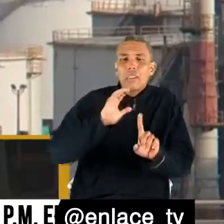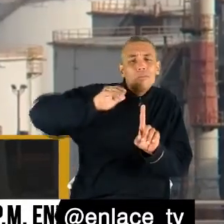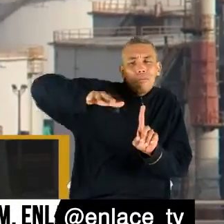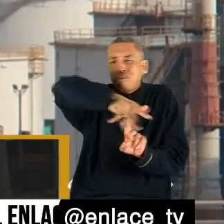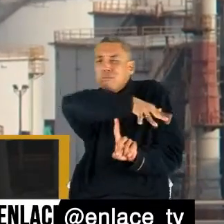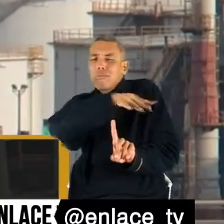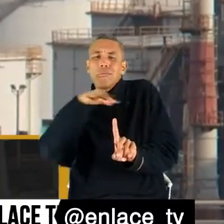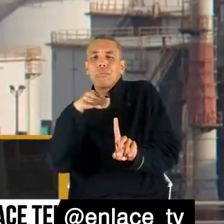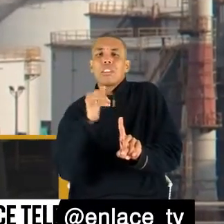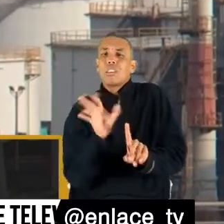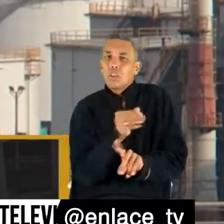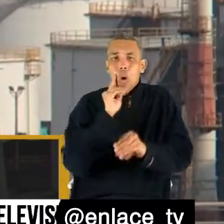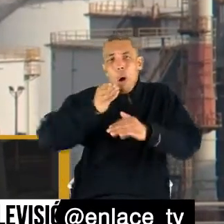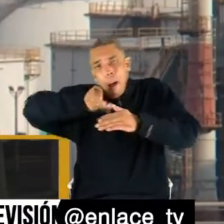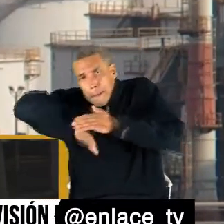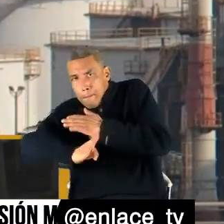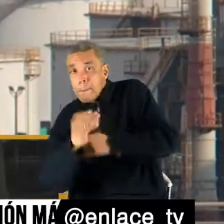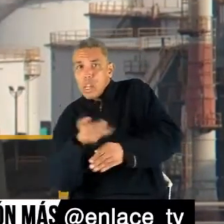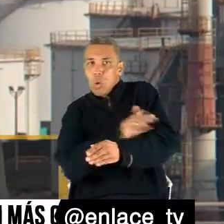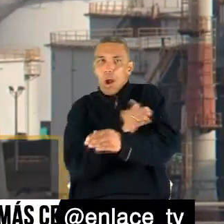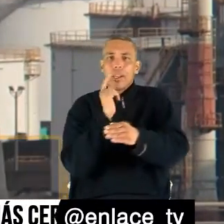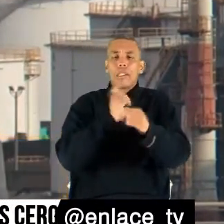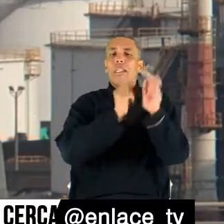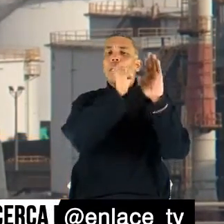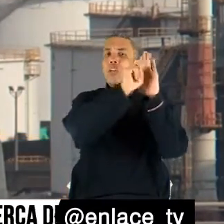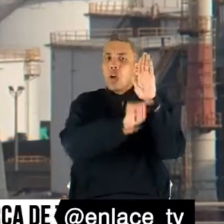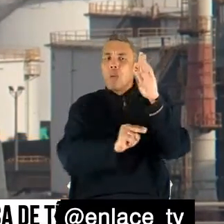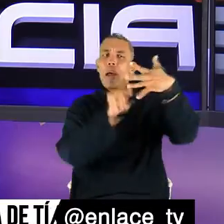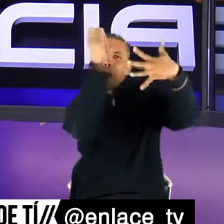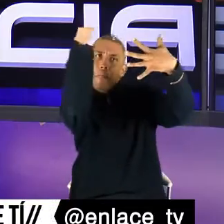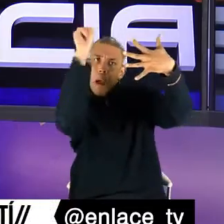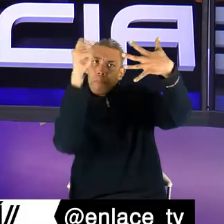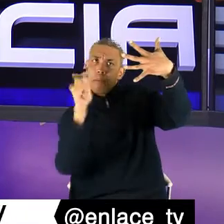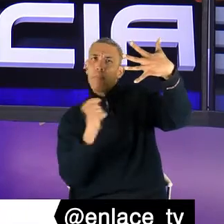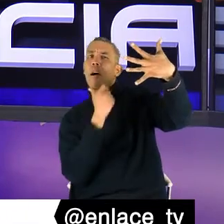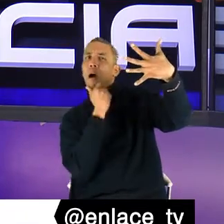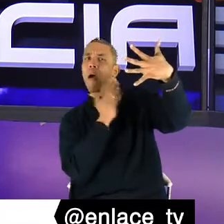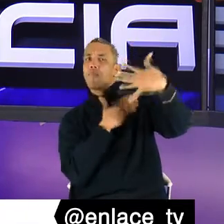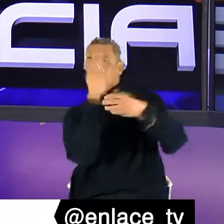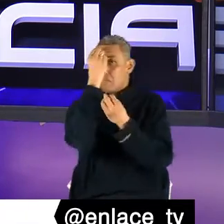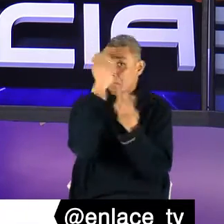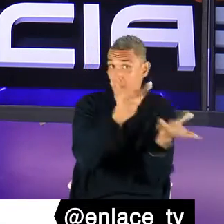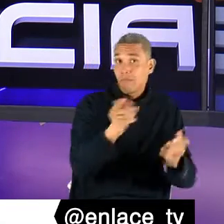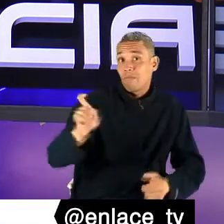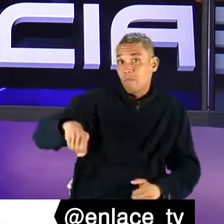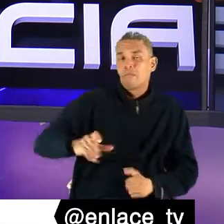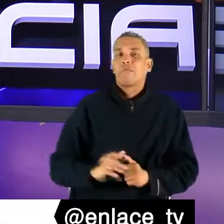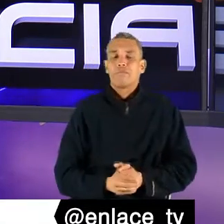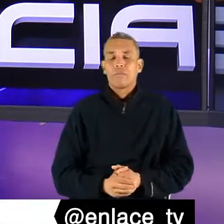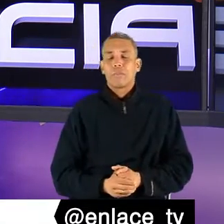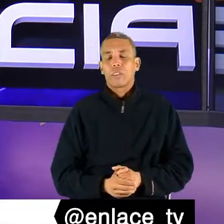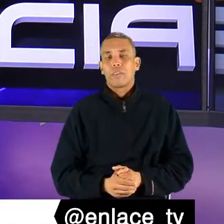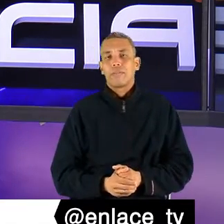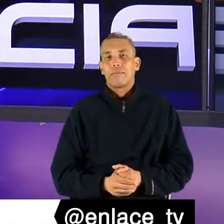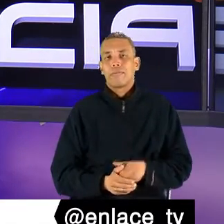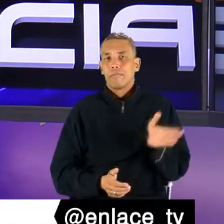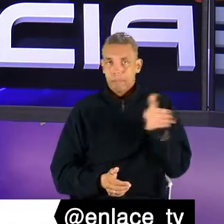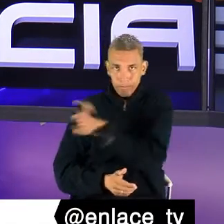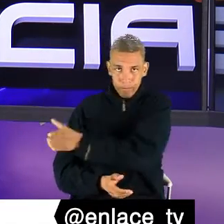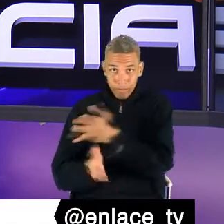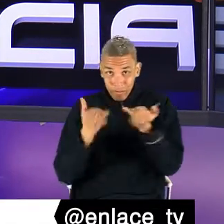establecidos para ingresar a las instalaciones industriales. Y llegó el momento de continuar con información deportiva en